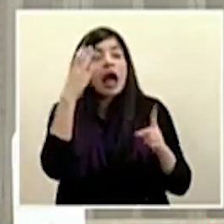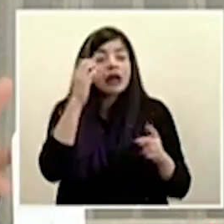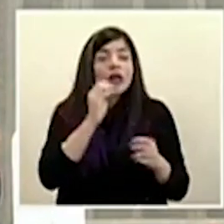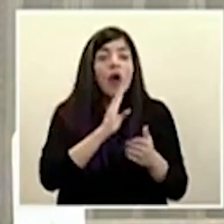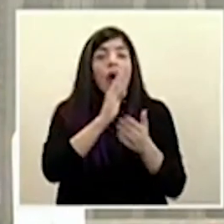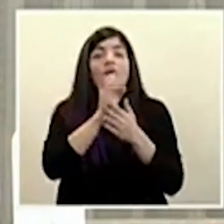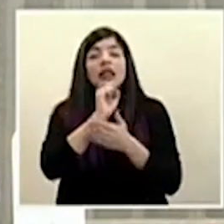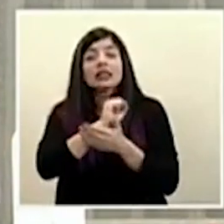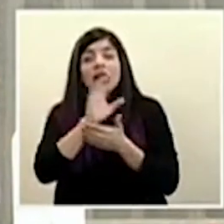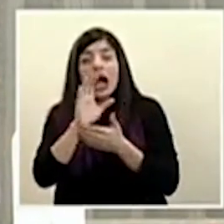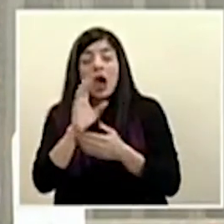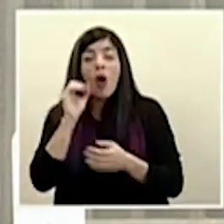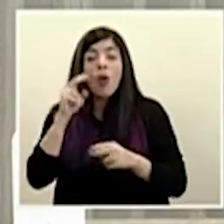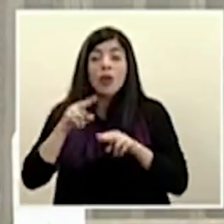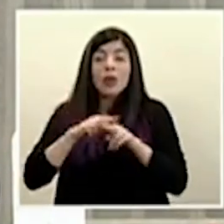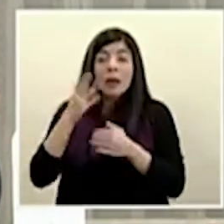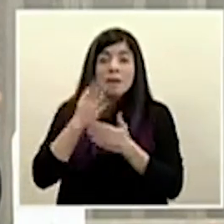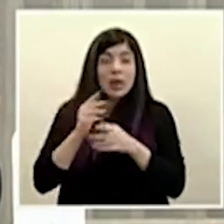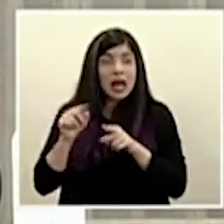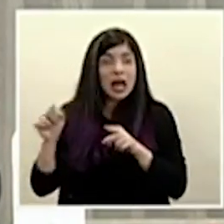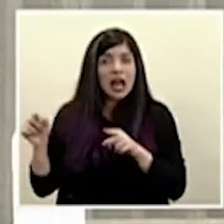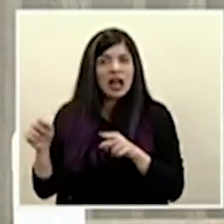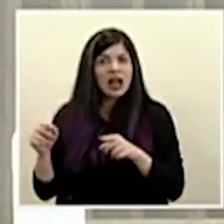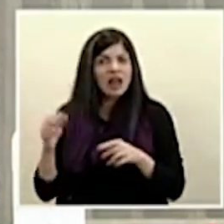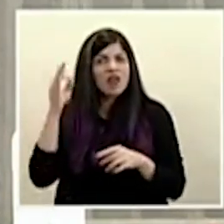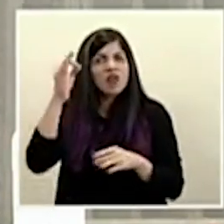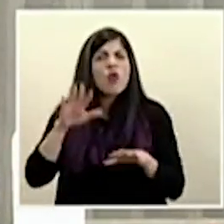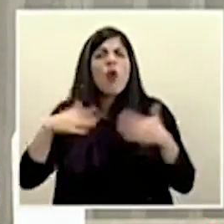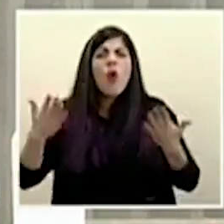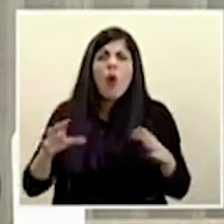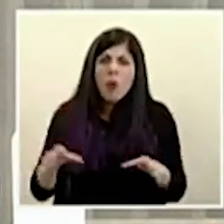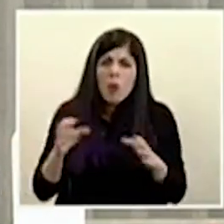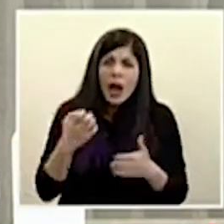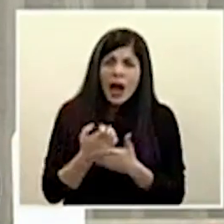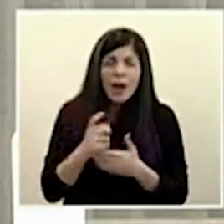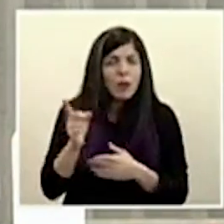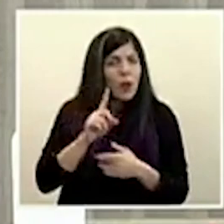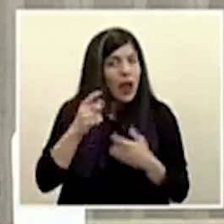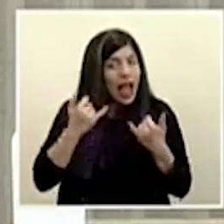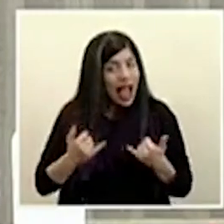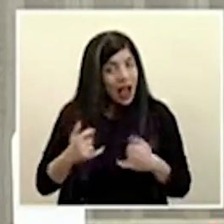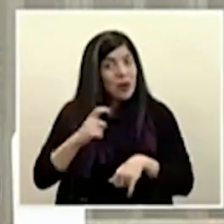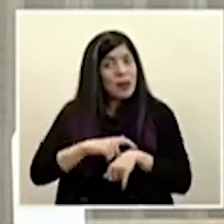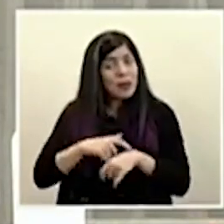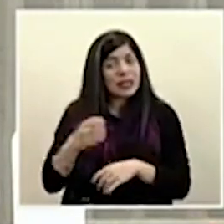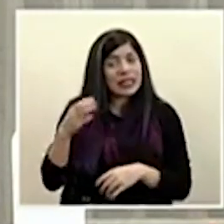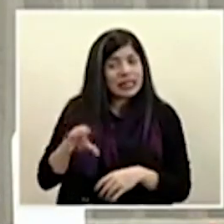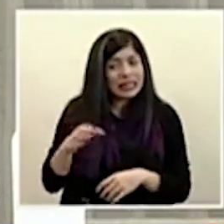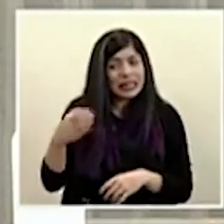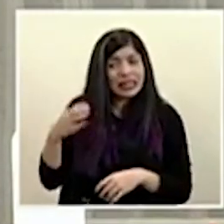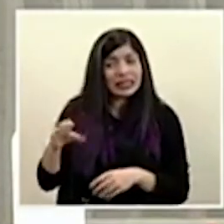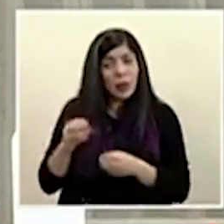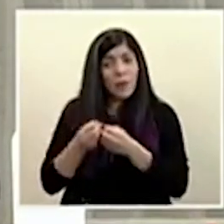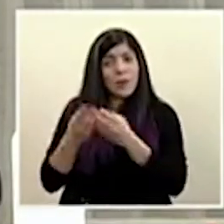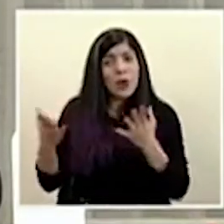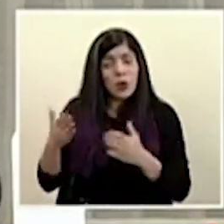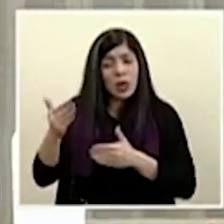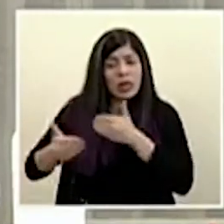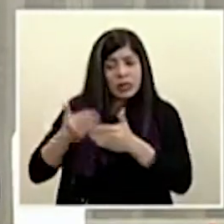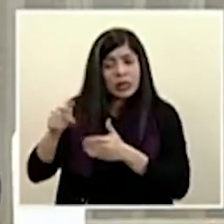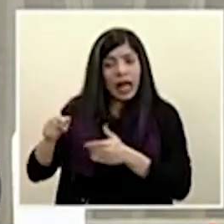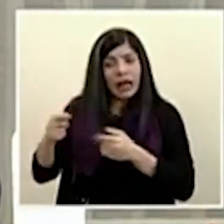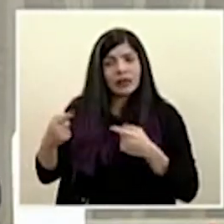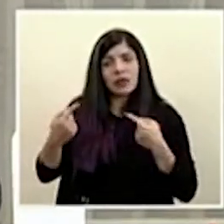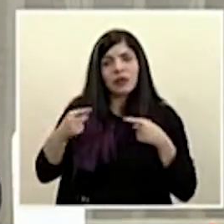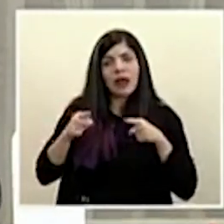o si eventualmente paramos el tren, ¿cuál va a ser la reactivación económica? Al contrario, es un momento de inversión pública que tiene que ir paralela